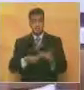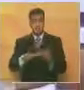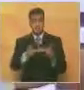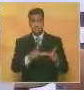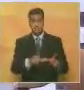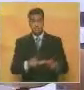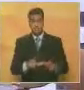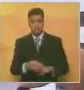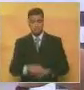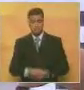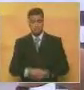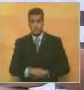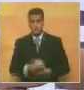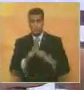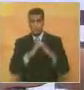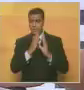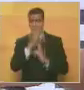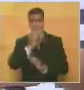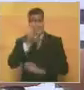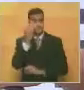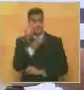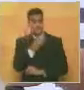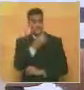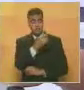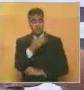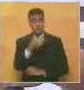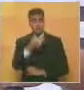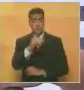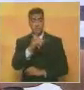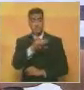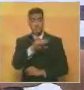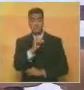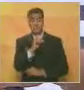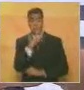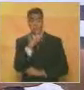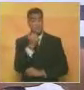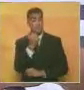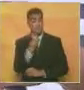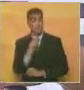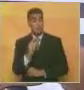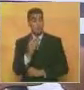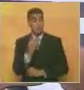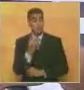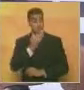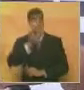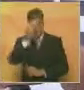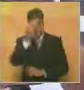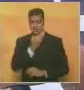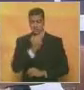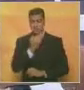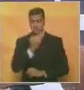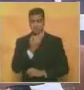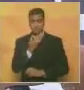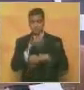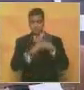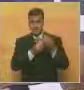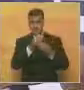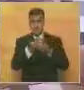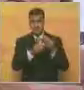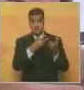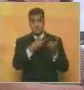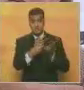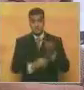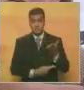Baruta. Estoy plenamente convencido que tú, David, eres la persona más idónea y la única que garantiza la puesta en marcha de este